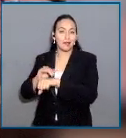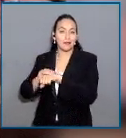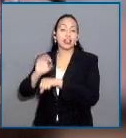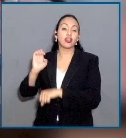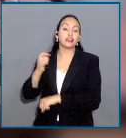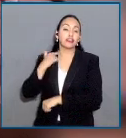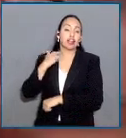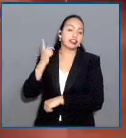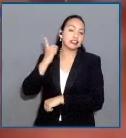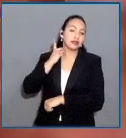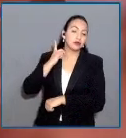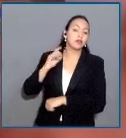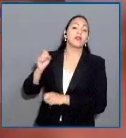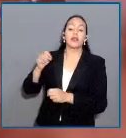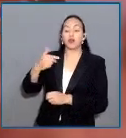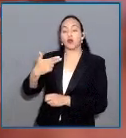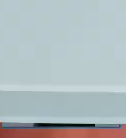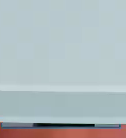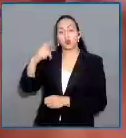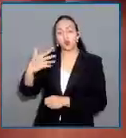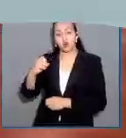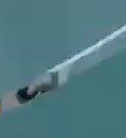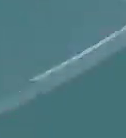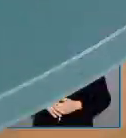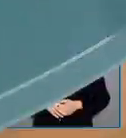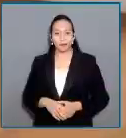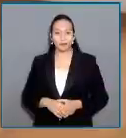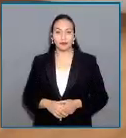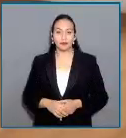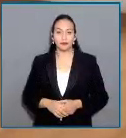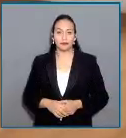Morena, Hugo Aguilar Ortiz.